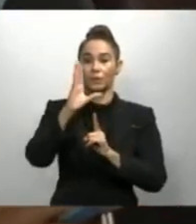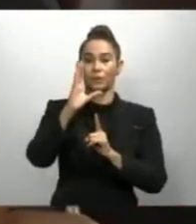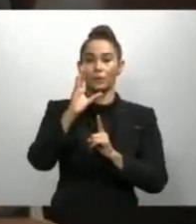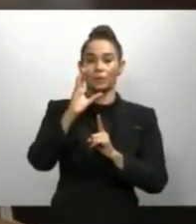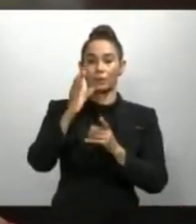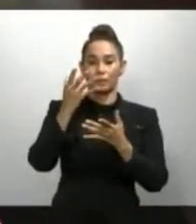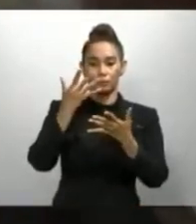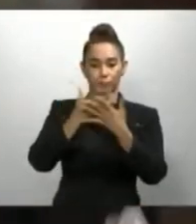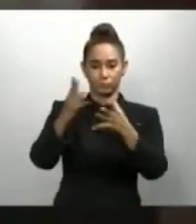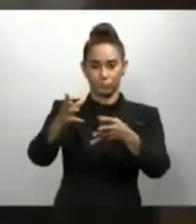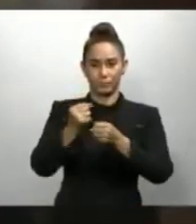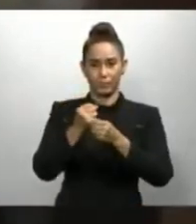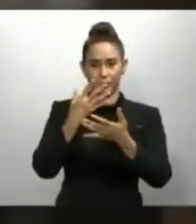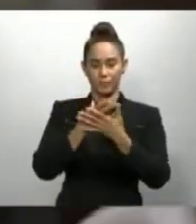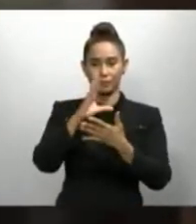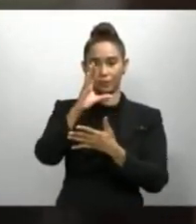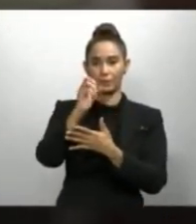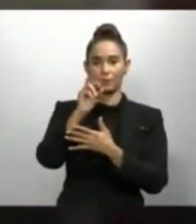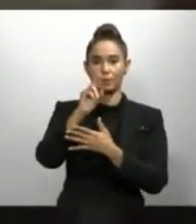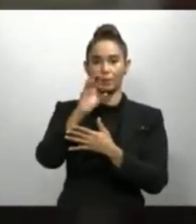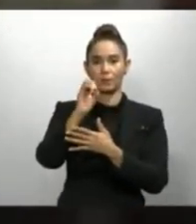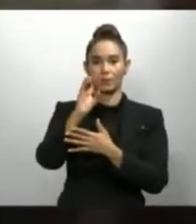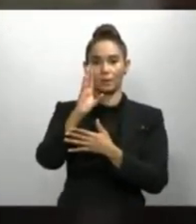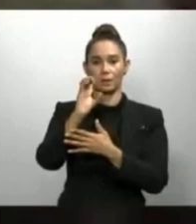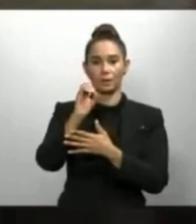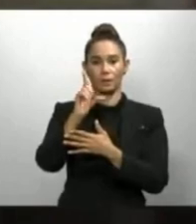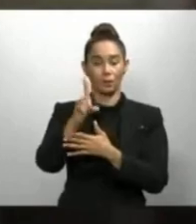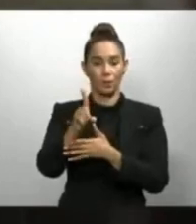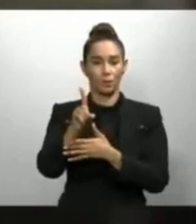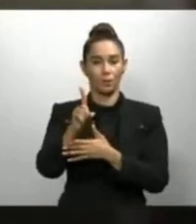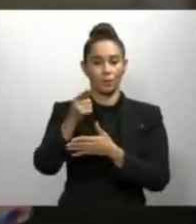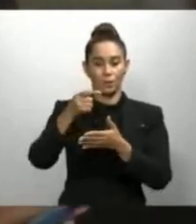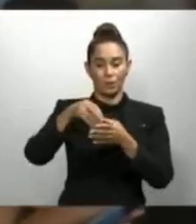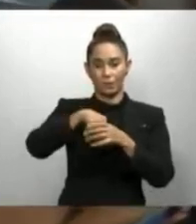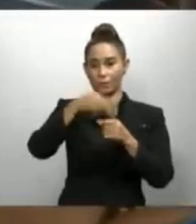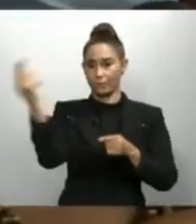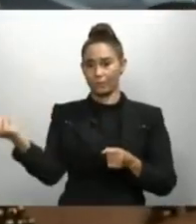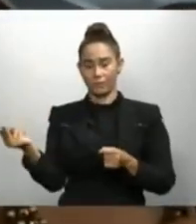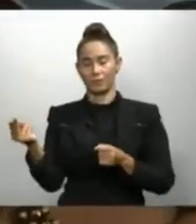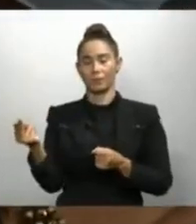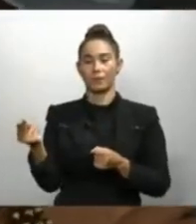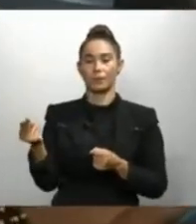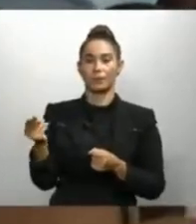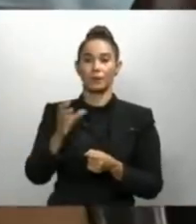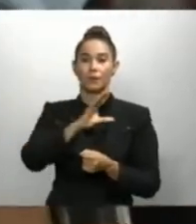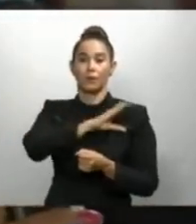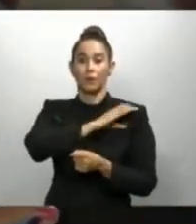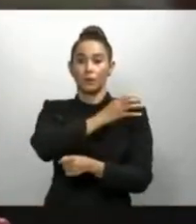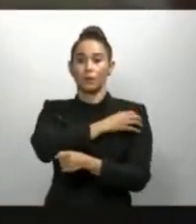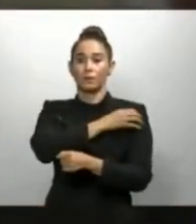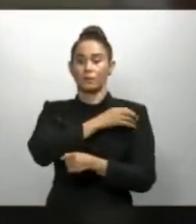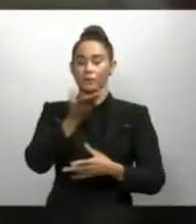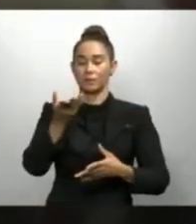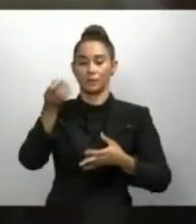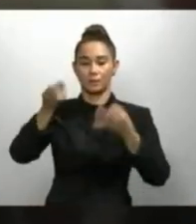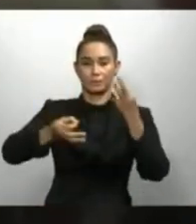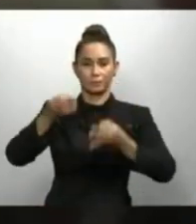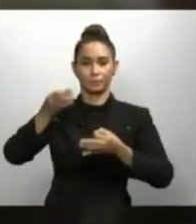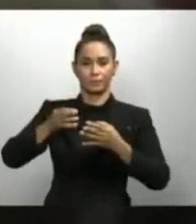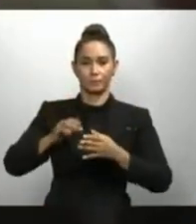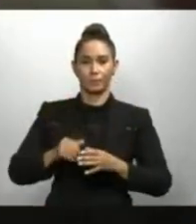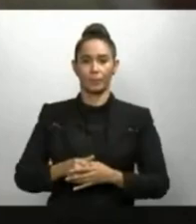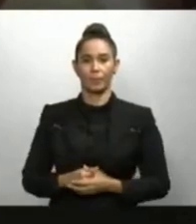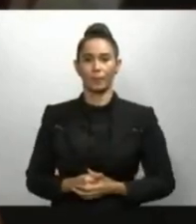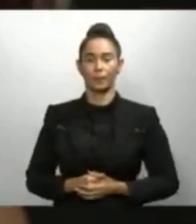Caracol, y si se pretenden suspender o ya han sido suspendidos los oficiales que están cuestionados por la justicia dominicana.